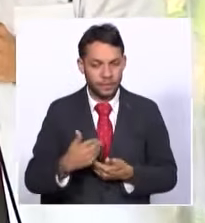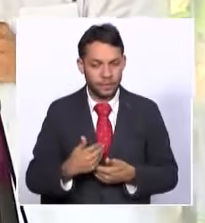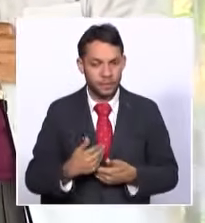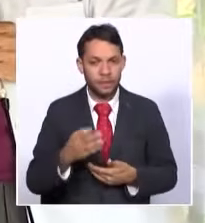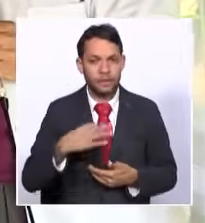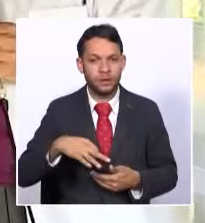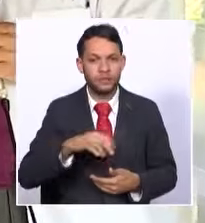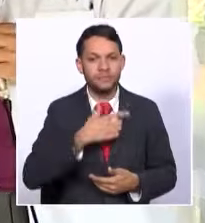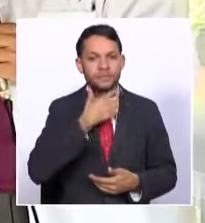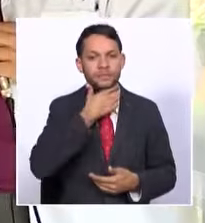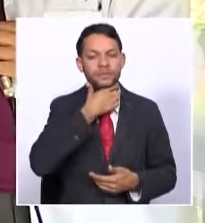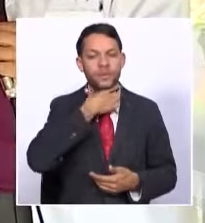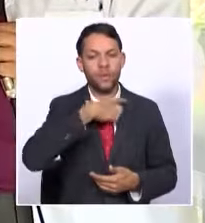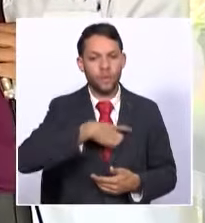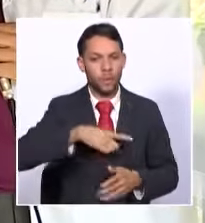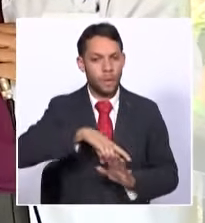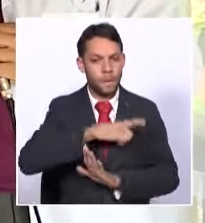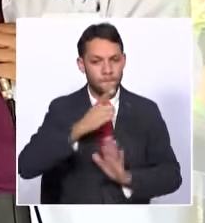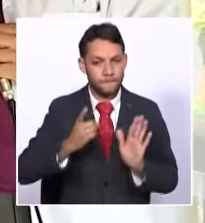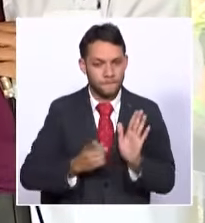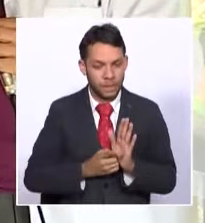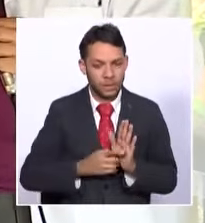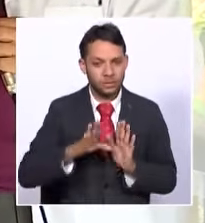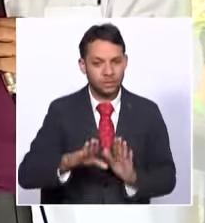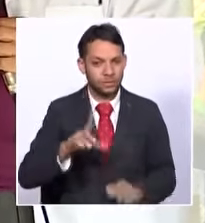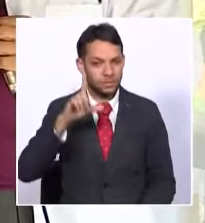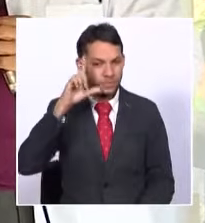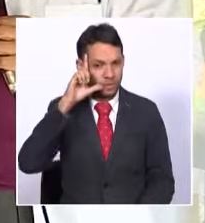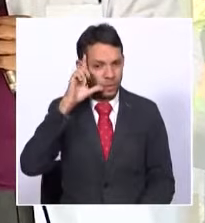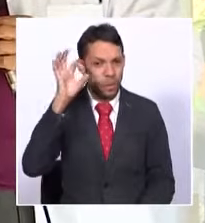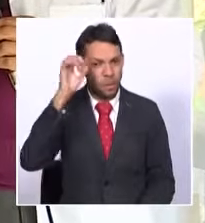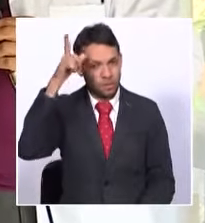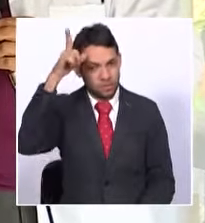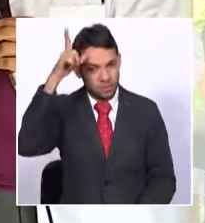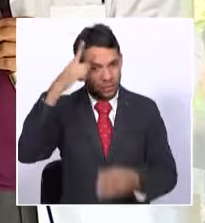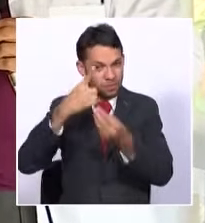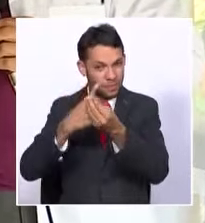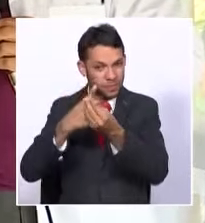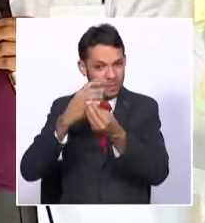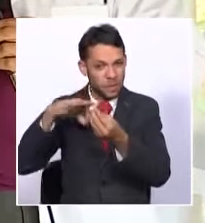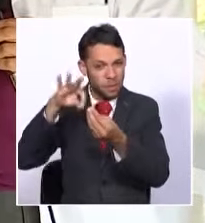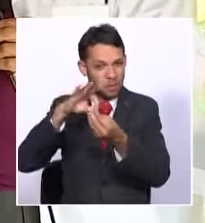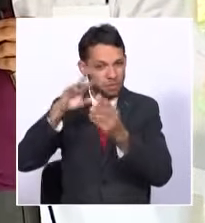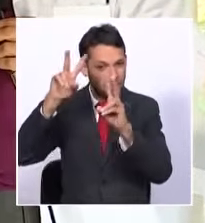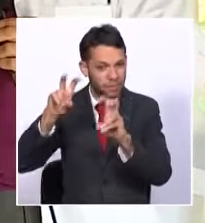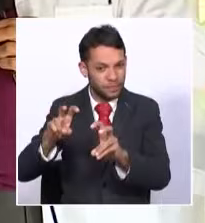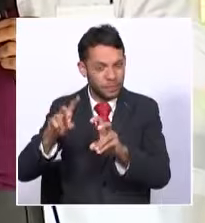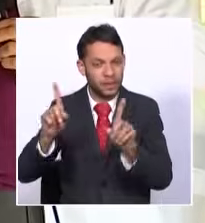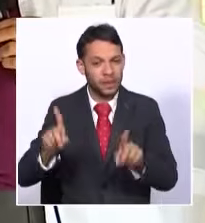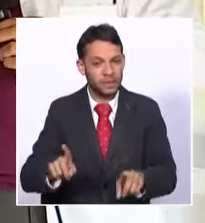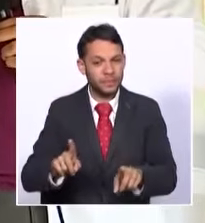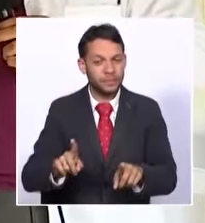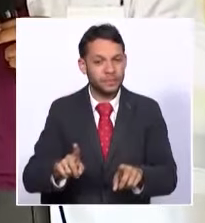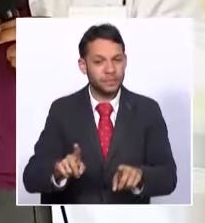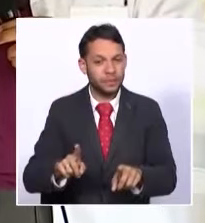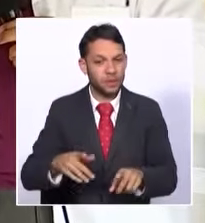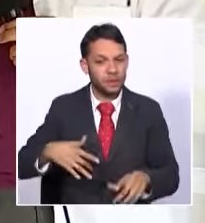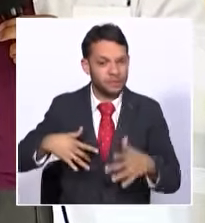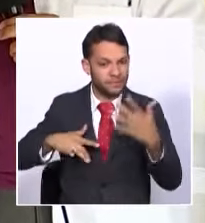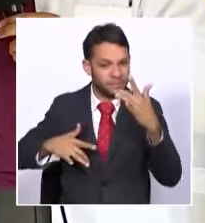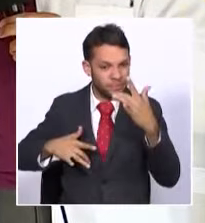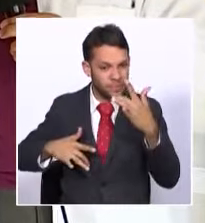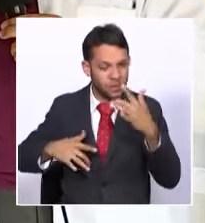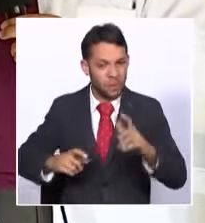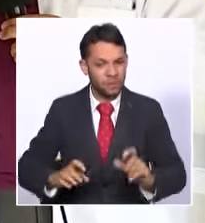de cuello a testículos o genitales en la mujer, descartar que no hayan cálculos en la vesícula, en el